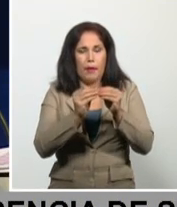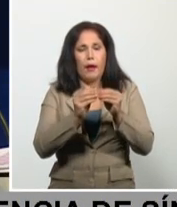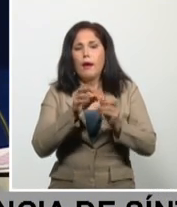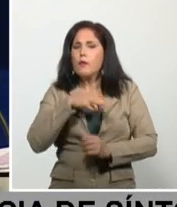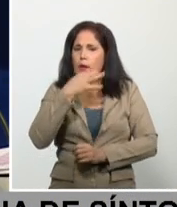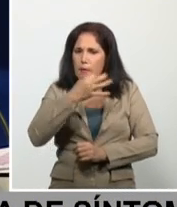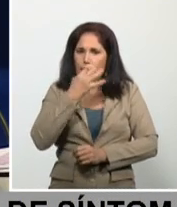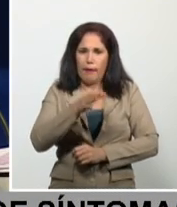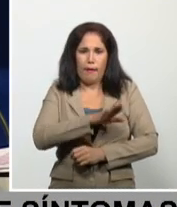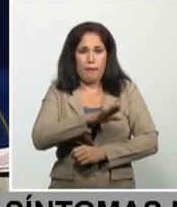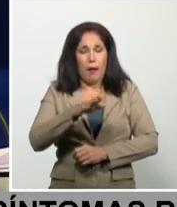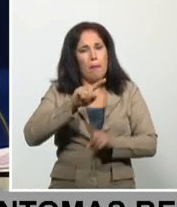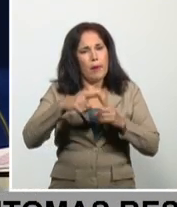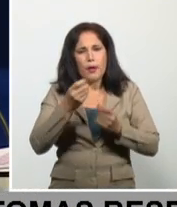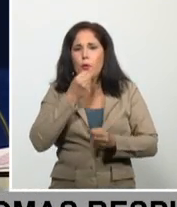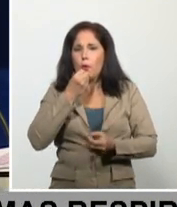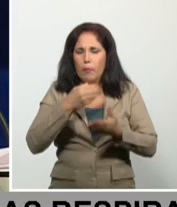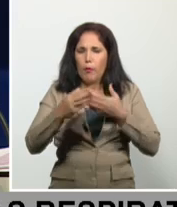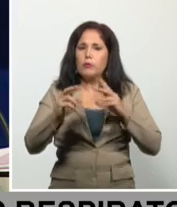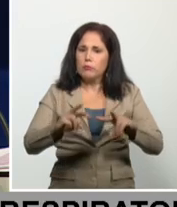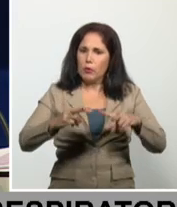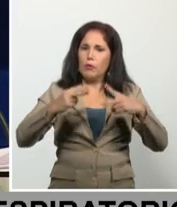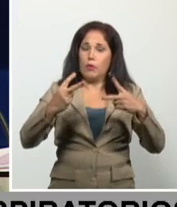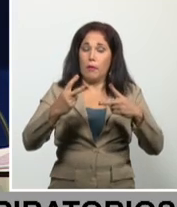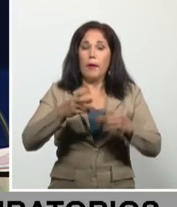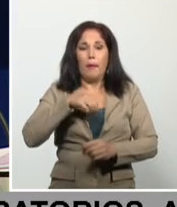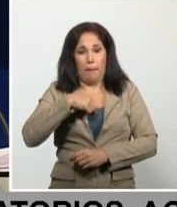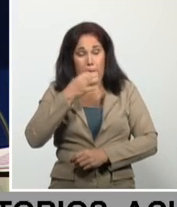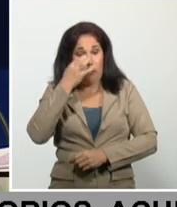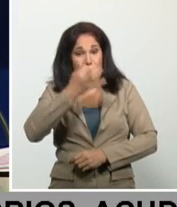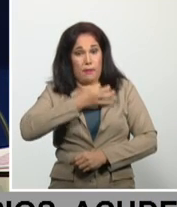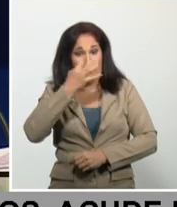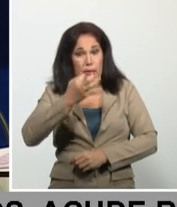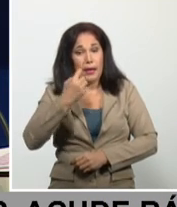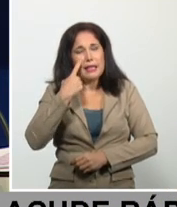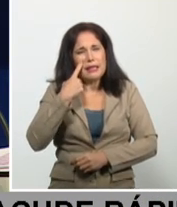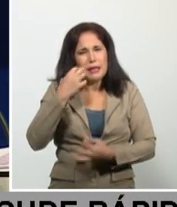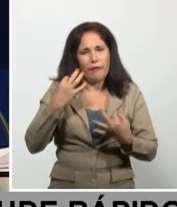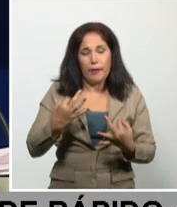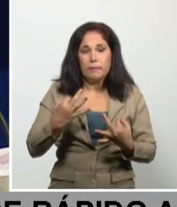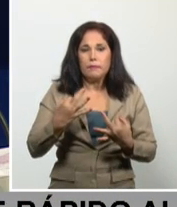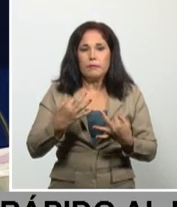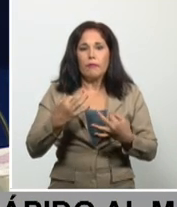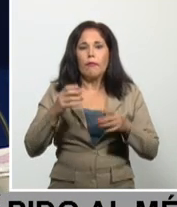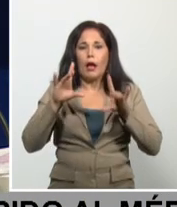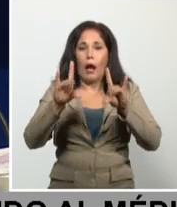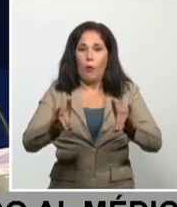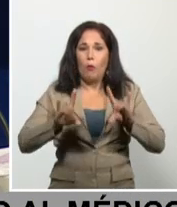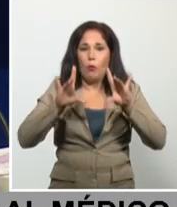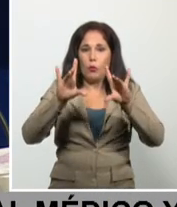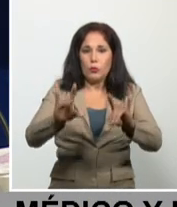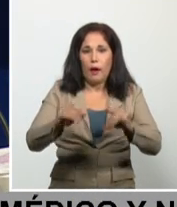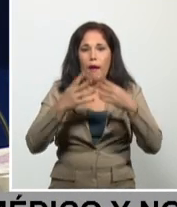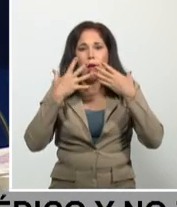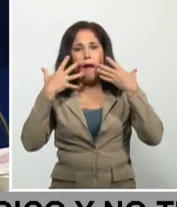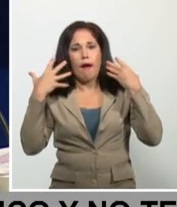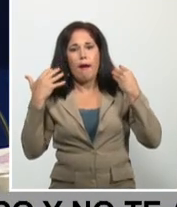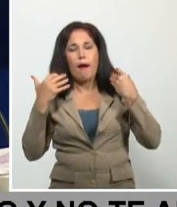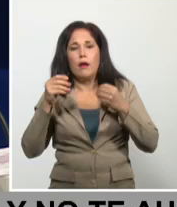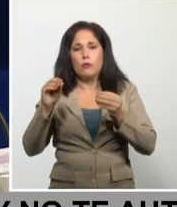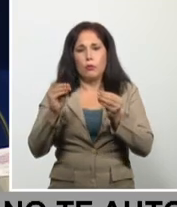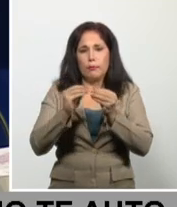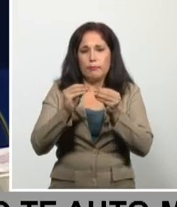aquí en una oportunidad. Expliqué que se había evidenciado en Australia que un gato que era de un